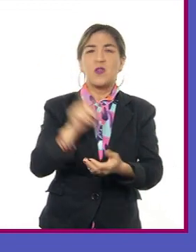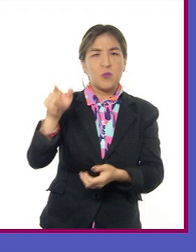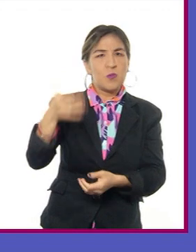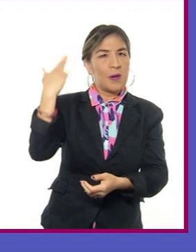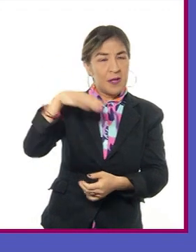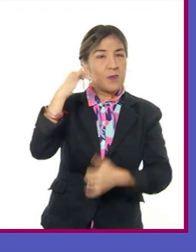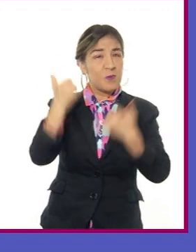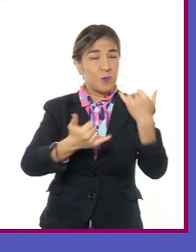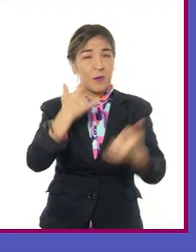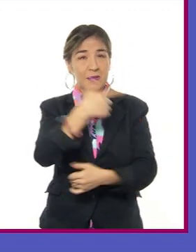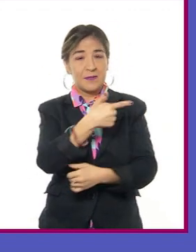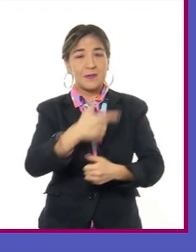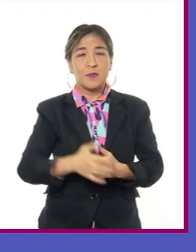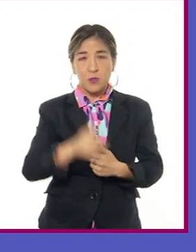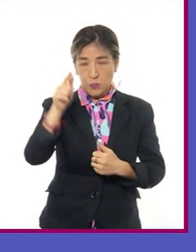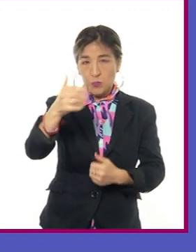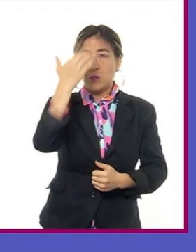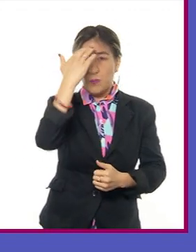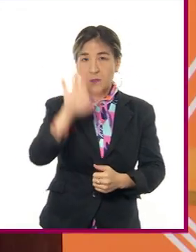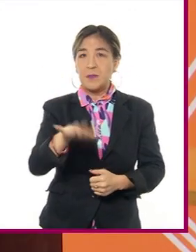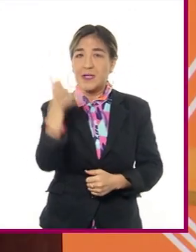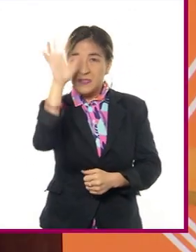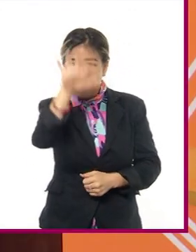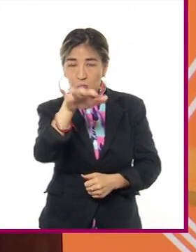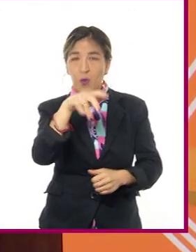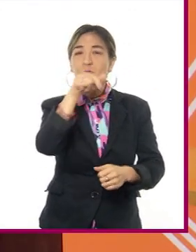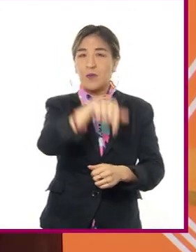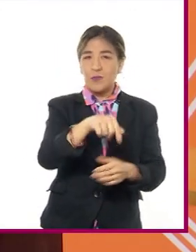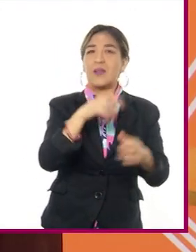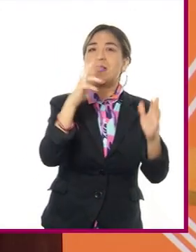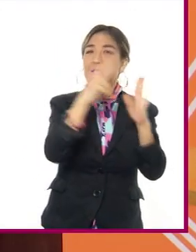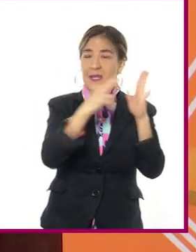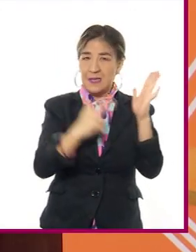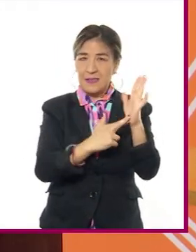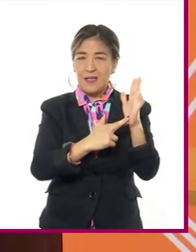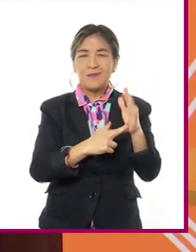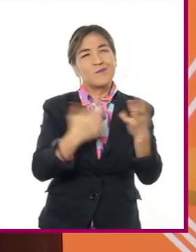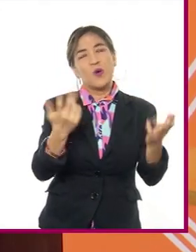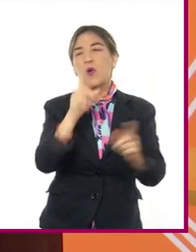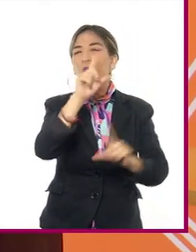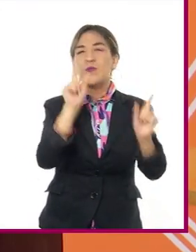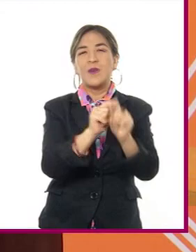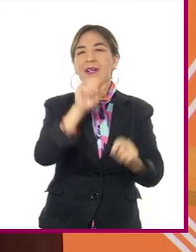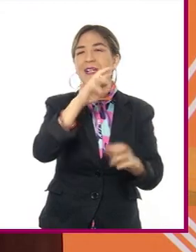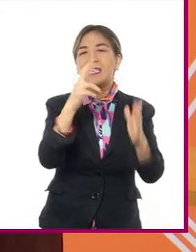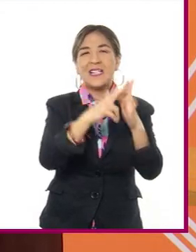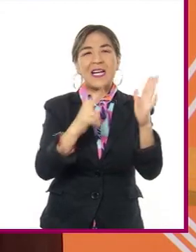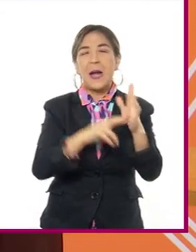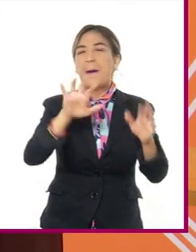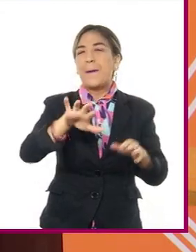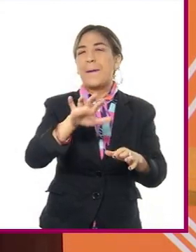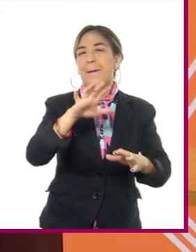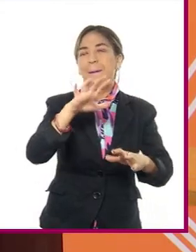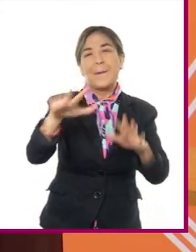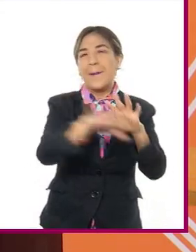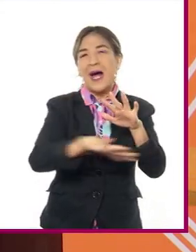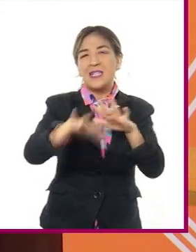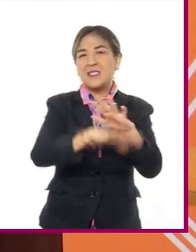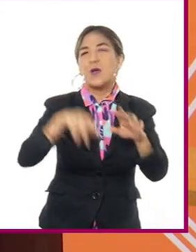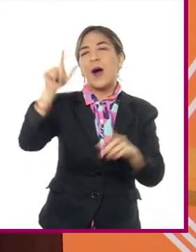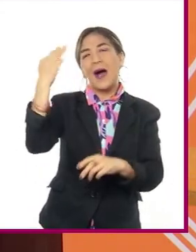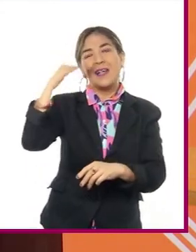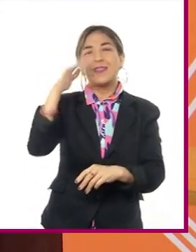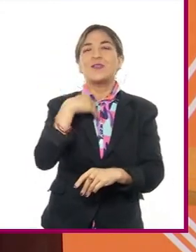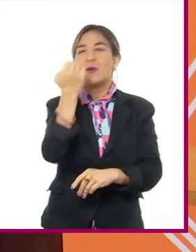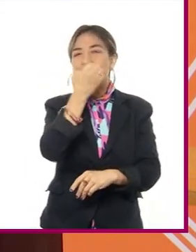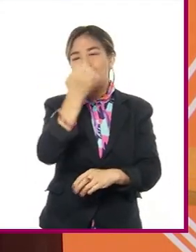vez? ¿Conoces sus reglas? Solo las más básicas, profesor, porque lo jugaba en el patio de la escuela. Pero no era